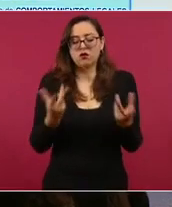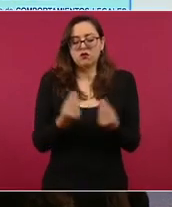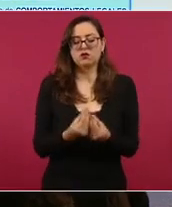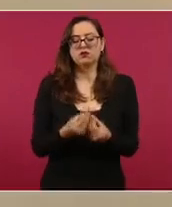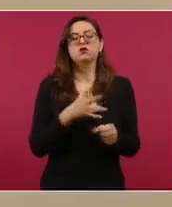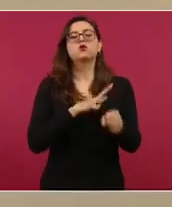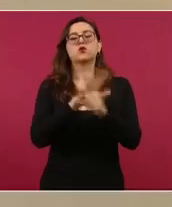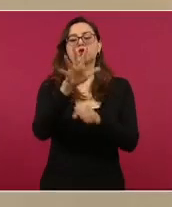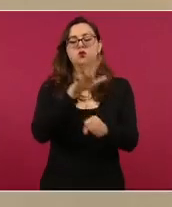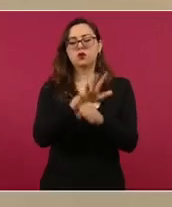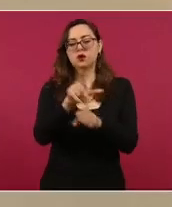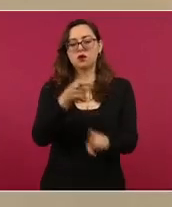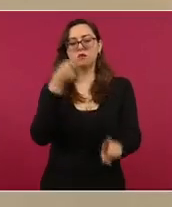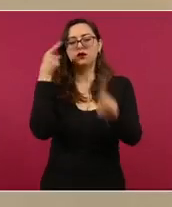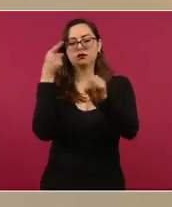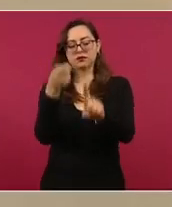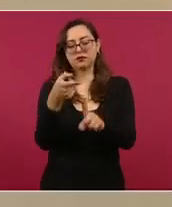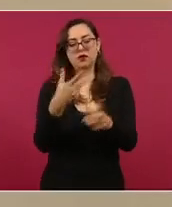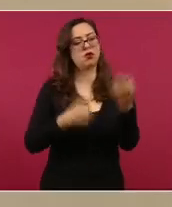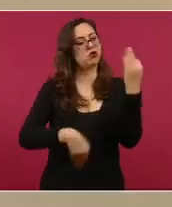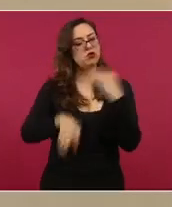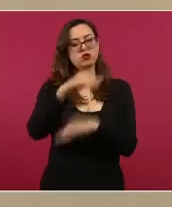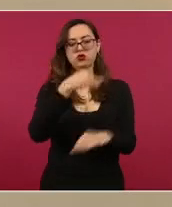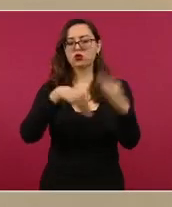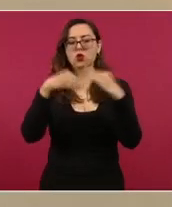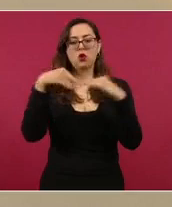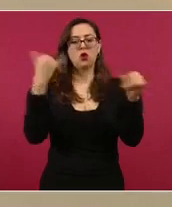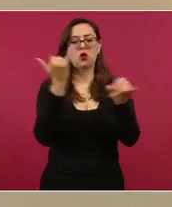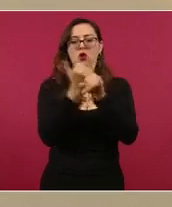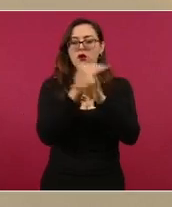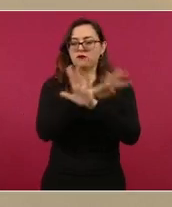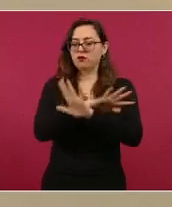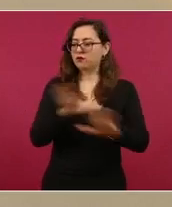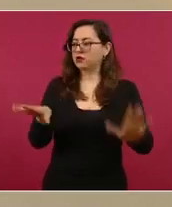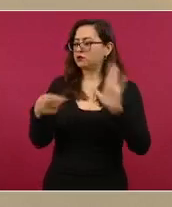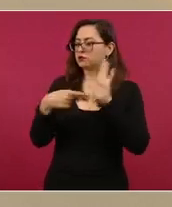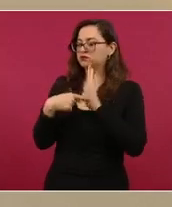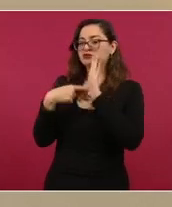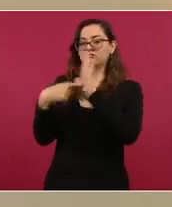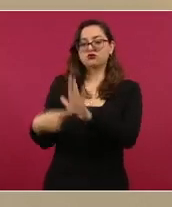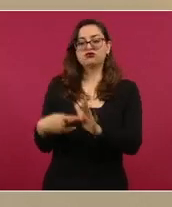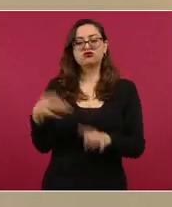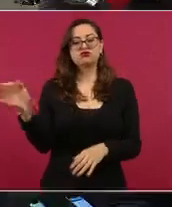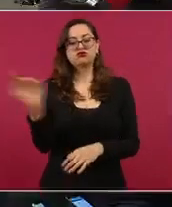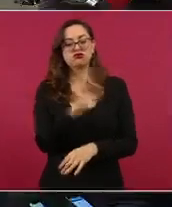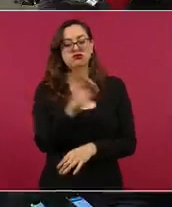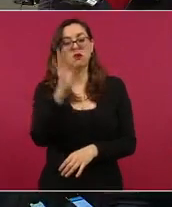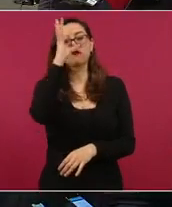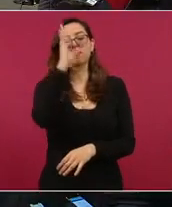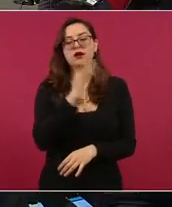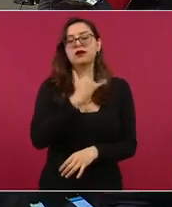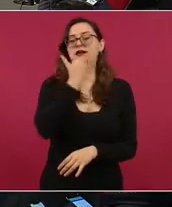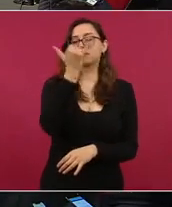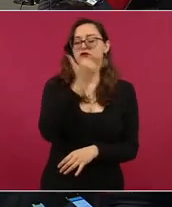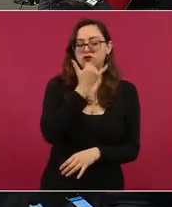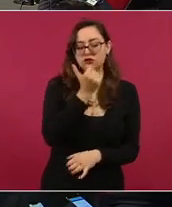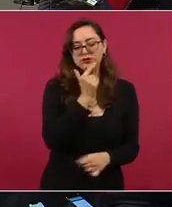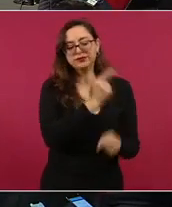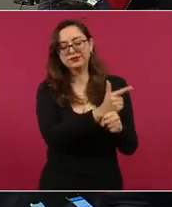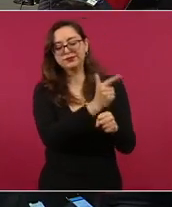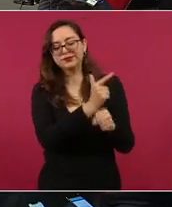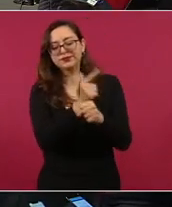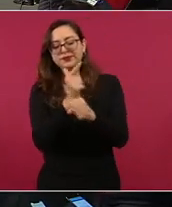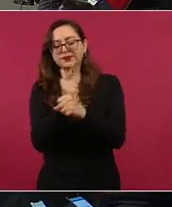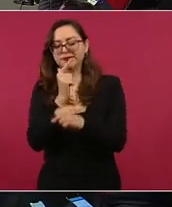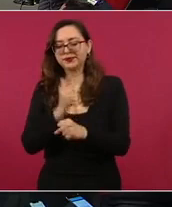de contar con la información necesaria para detectar irregularidades y ejercer oportunamente